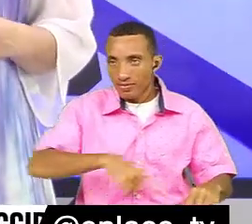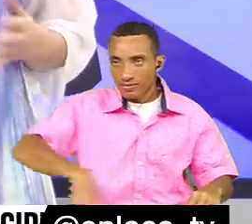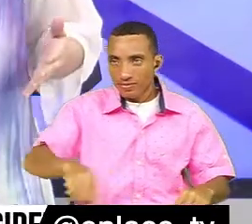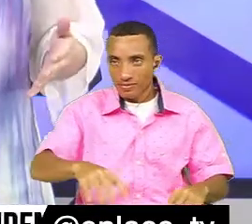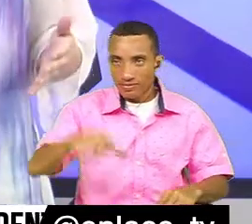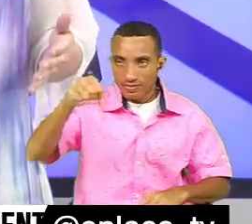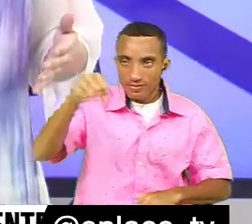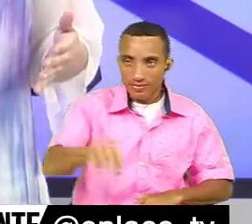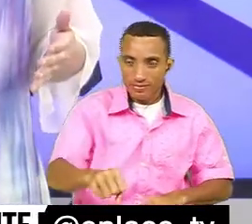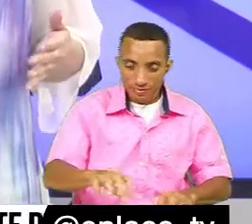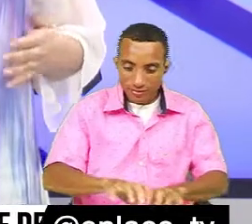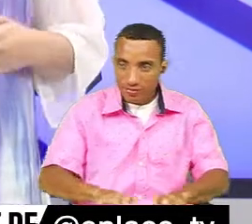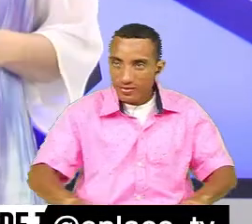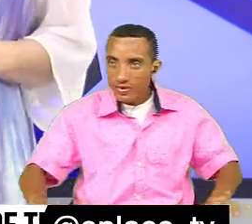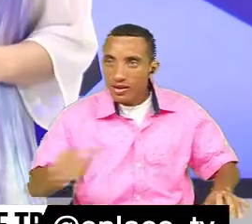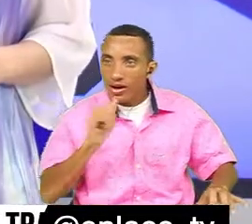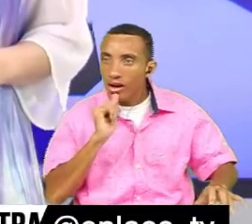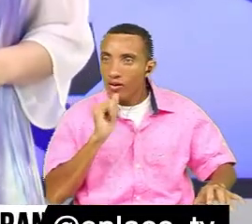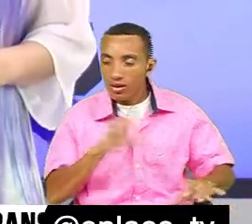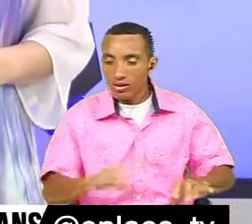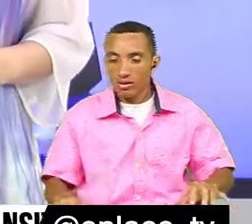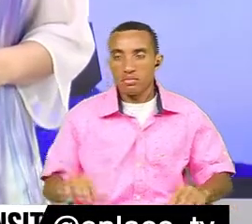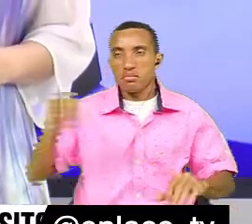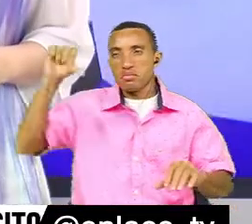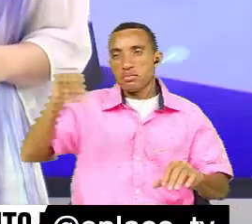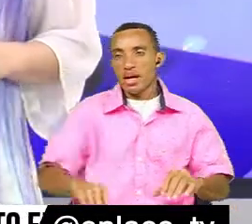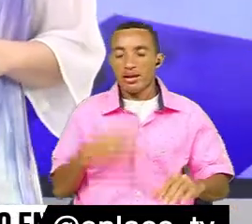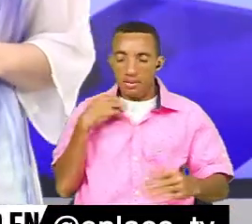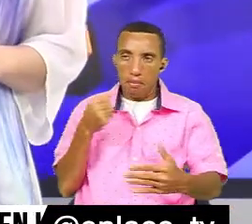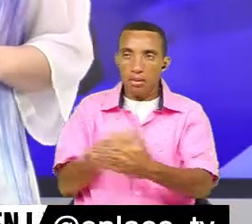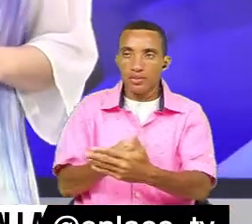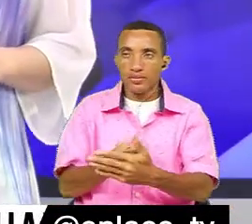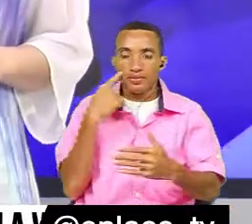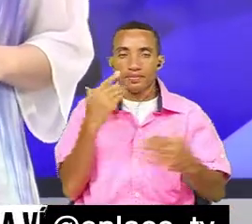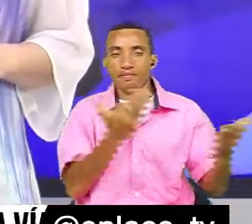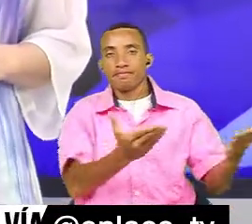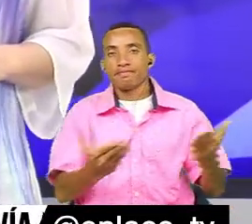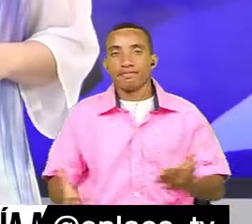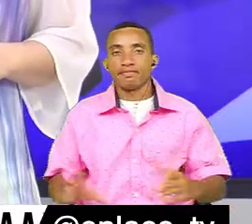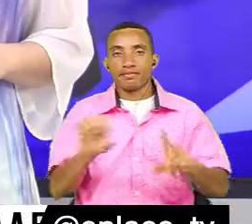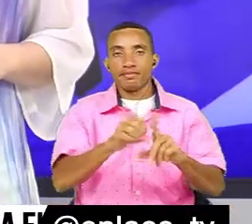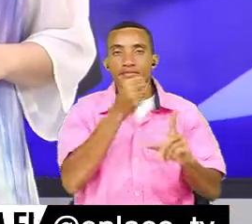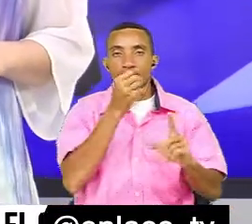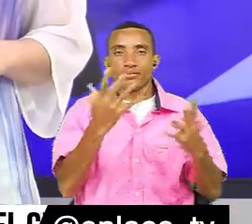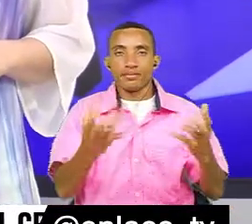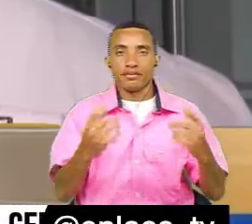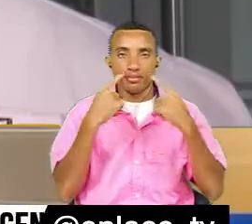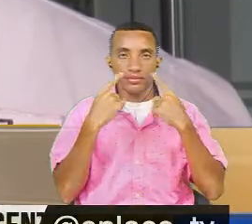Bermeja. Estas y otras informaciones serán tratadas en la presente emisión. Bienvenidos a Enlace Noticias, lo que usted quiere ver.